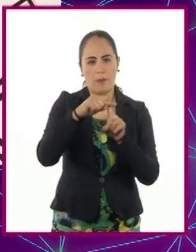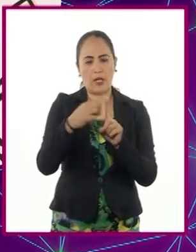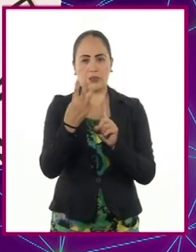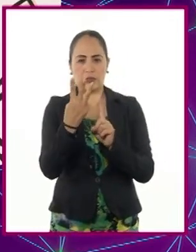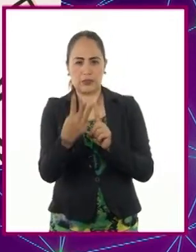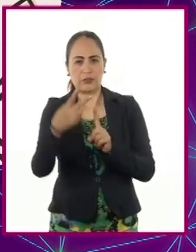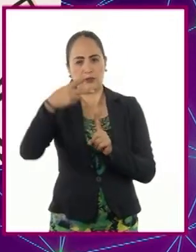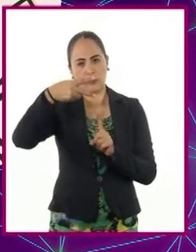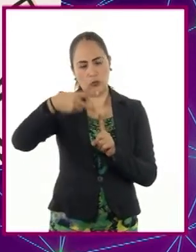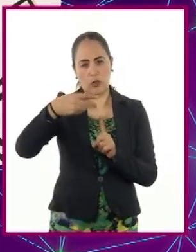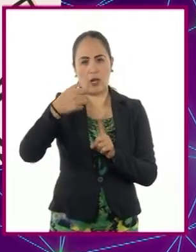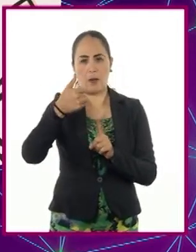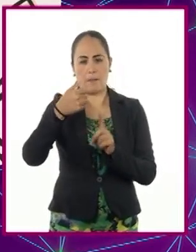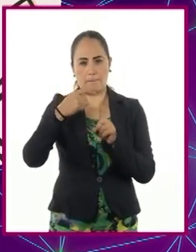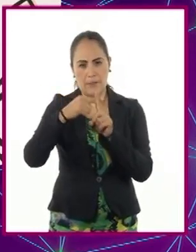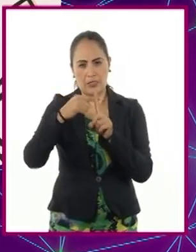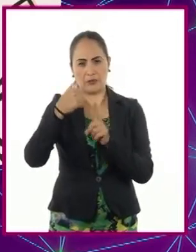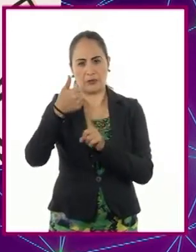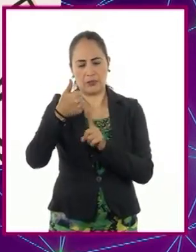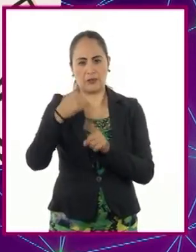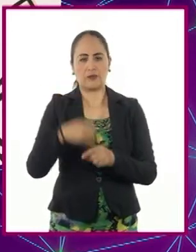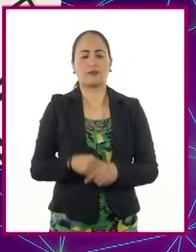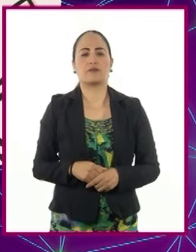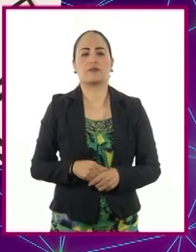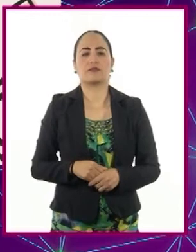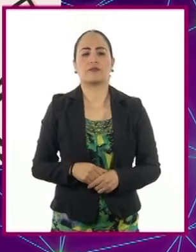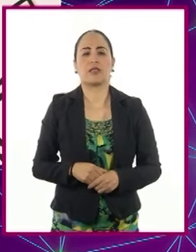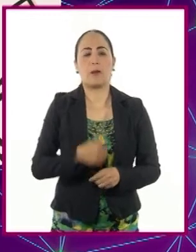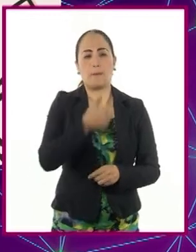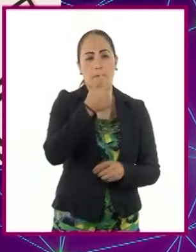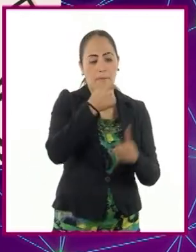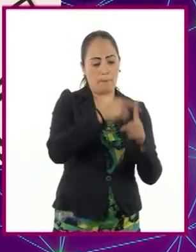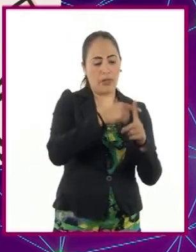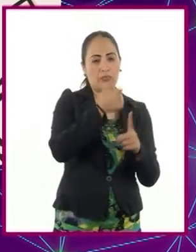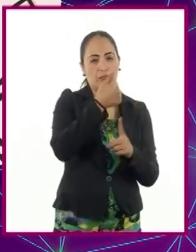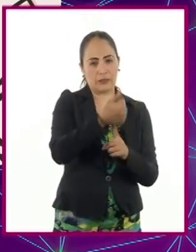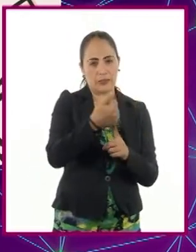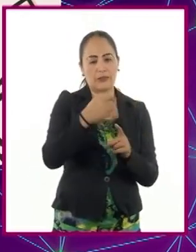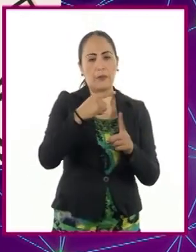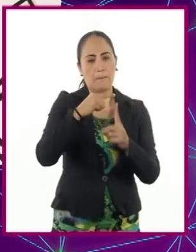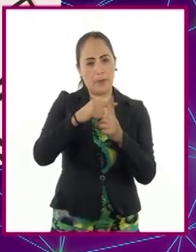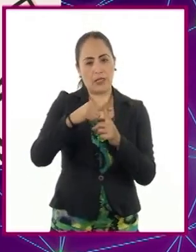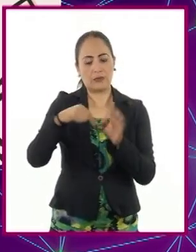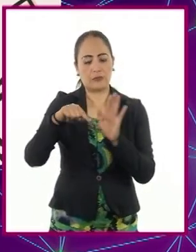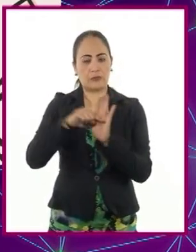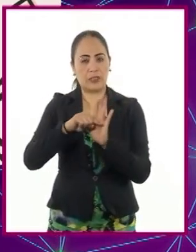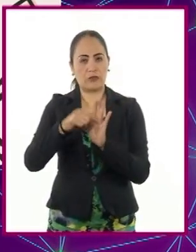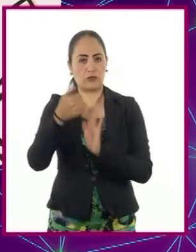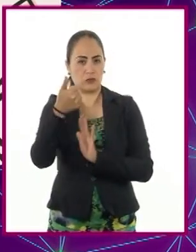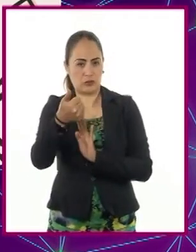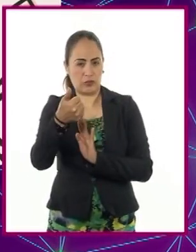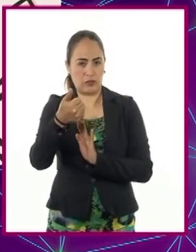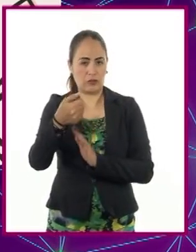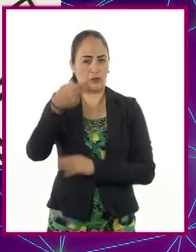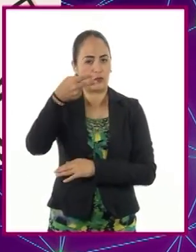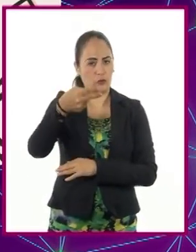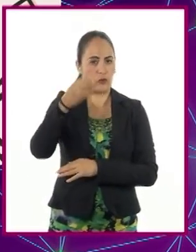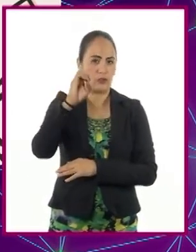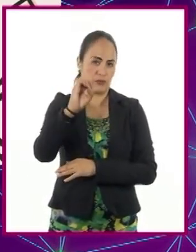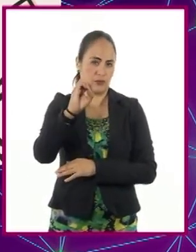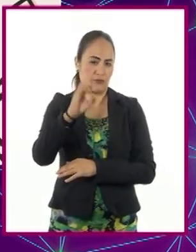+6. Realicemos la siguiente suma algebraica. +6 más -6 da como resultado